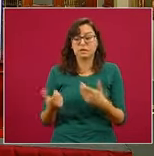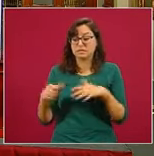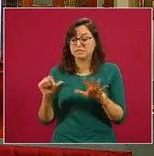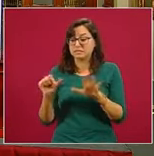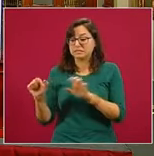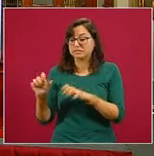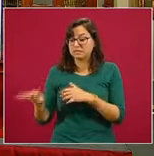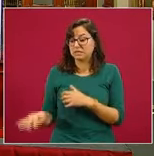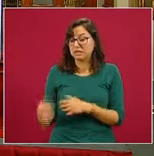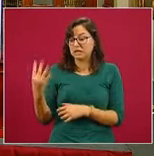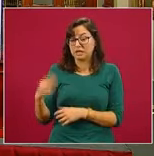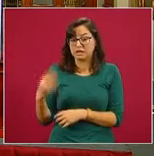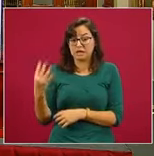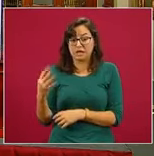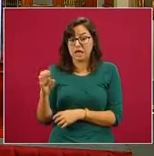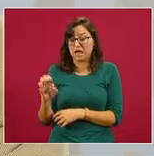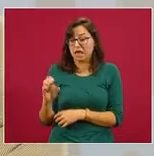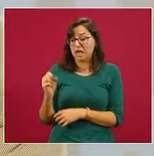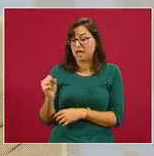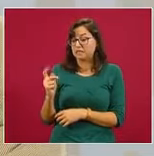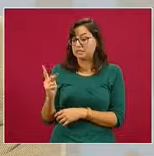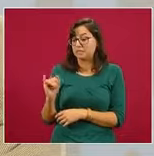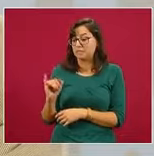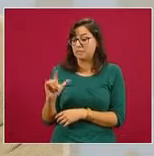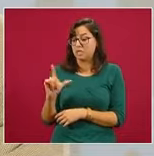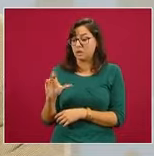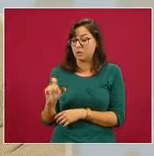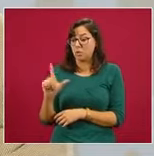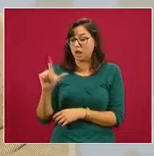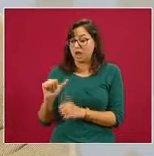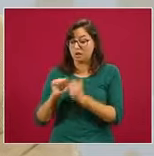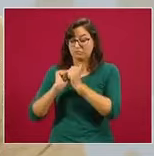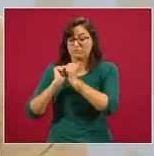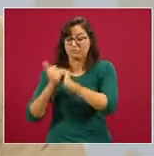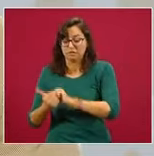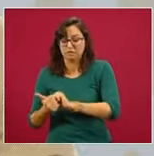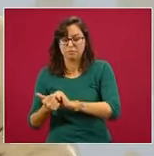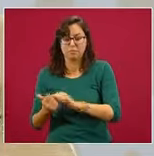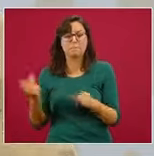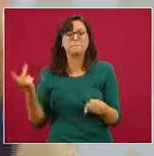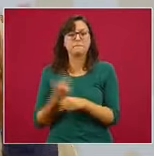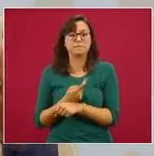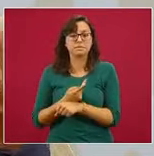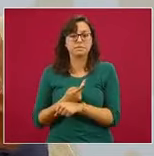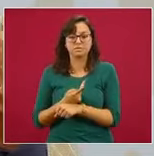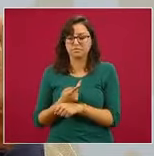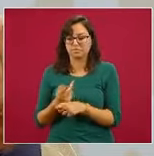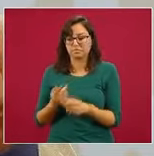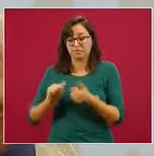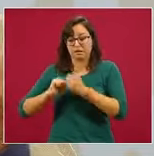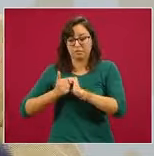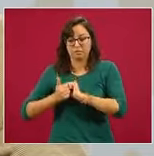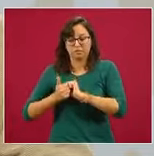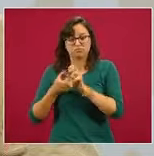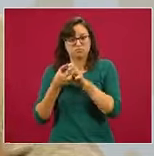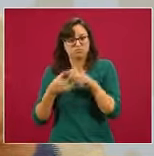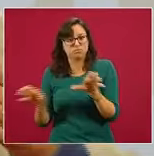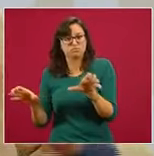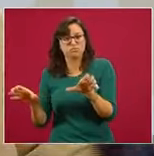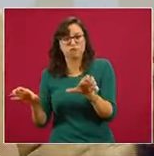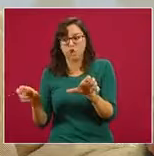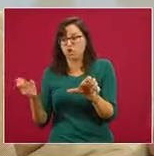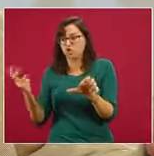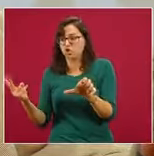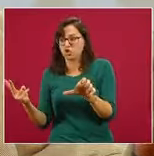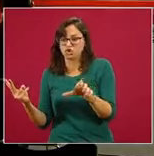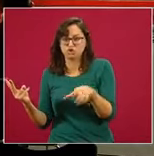614 de la proteína de la espícula del virus. Esa mutación hace que se hagan 2 grandes grupos, por ejemplo, que se pongan los grupos L